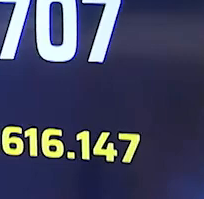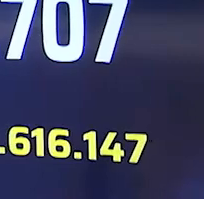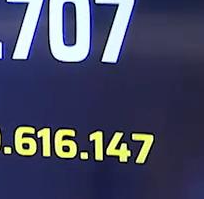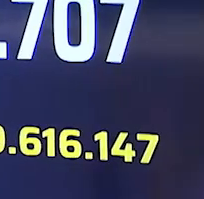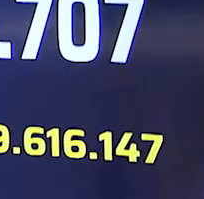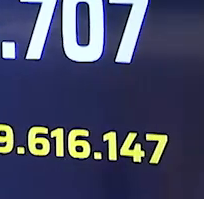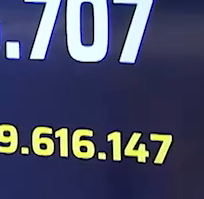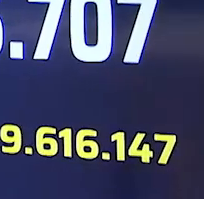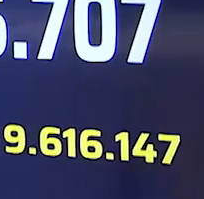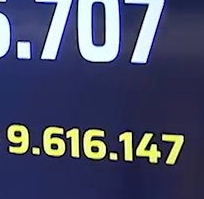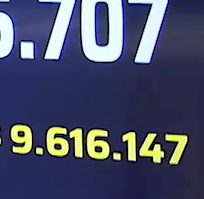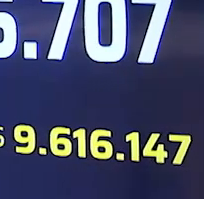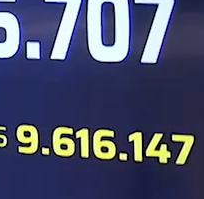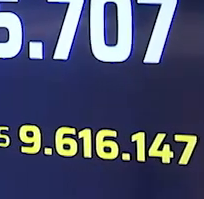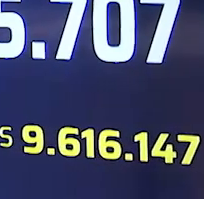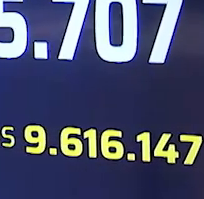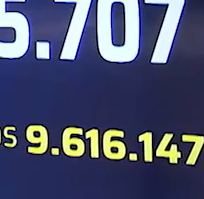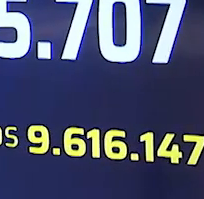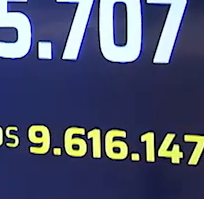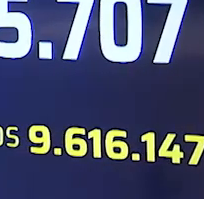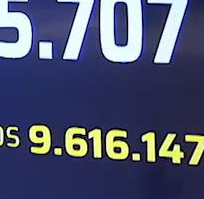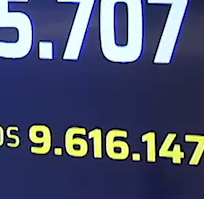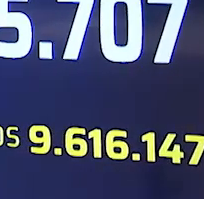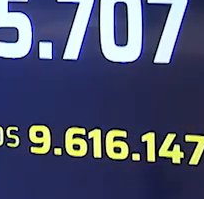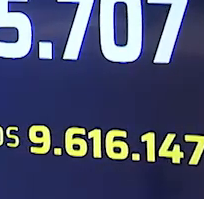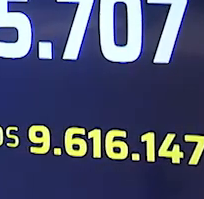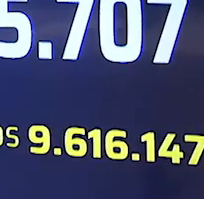216.542. Número de muertes en el planeta,